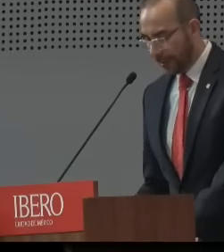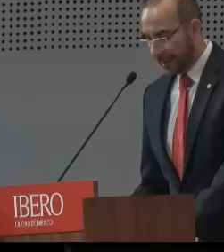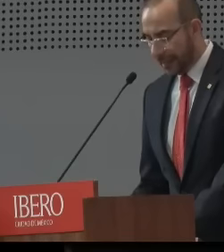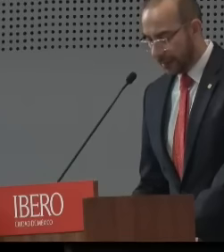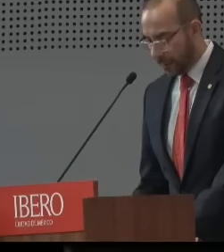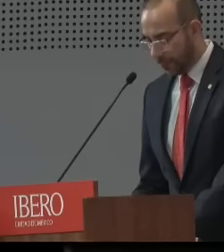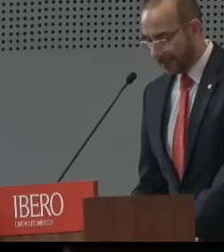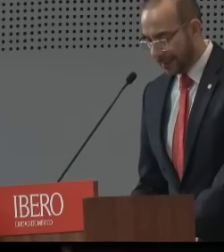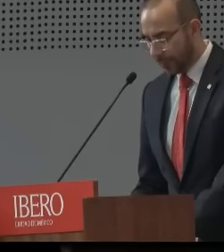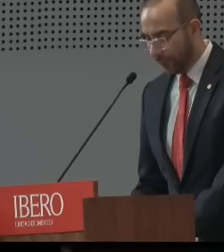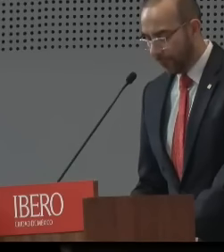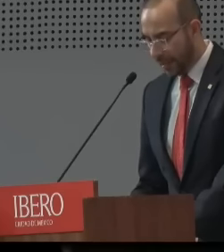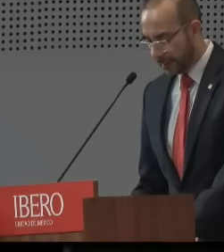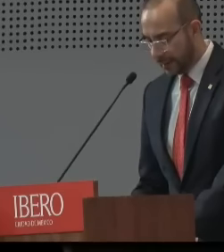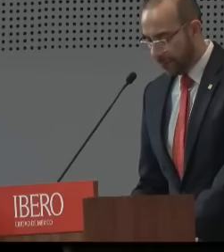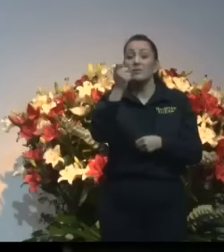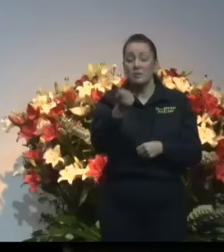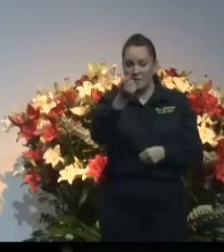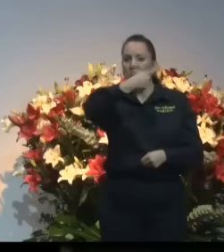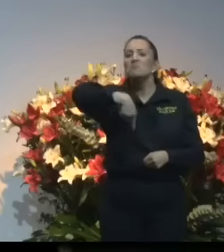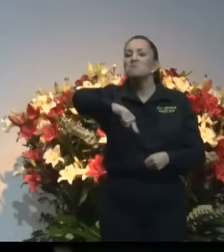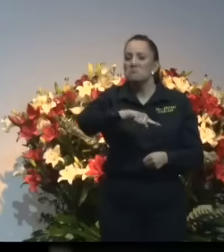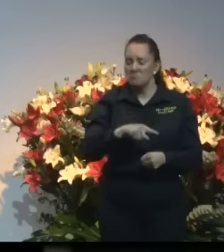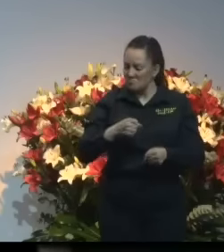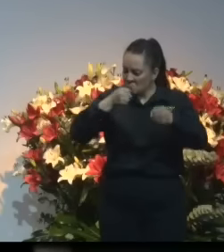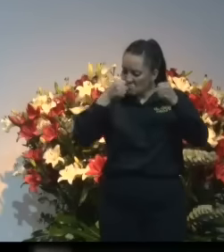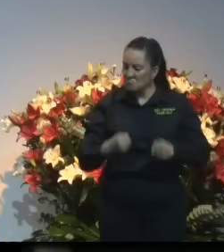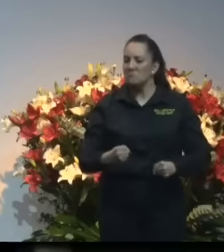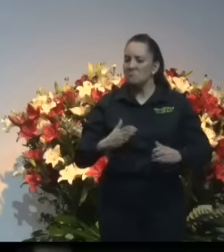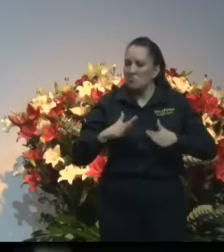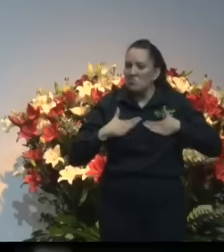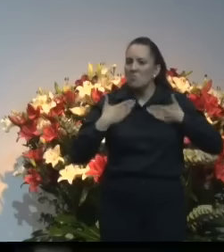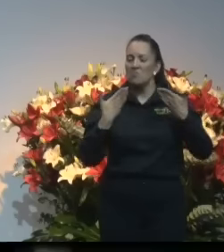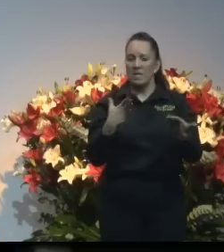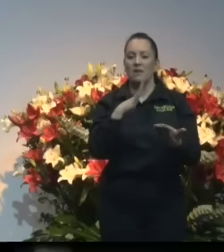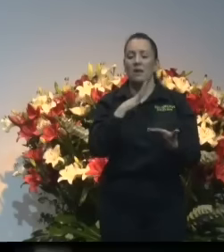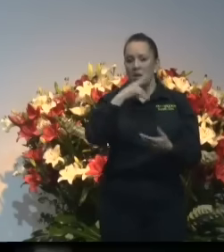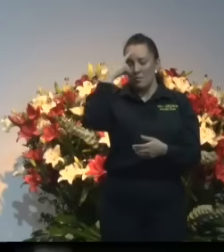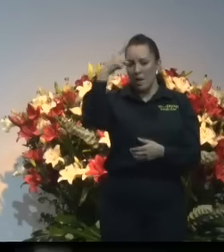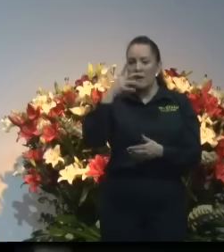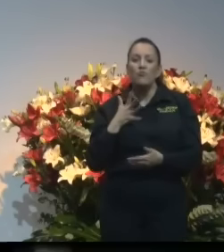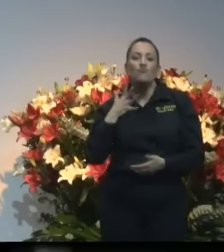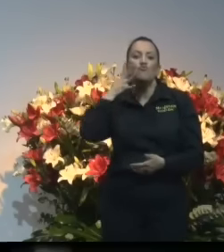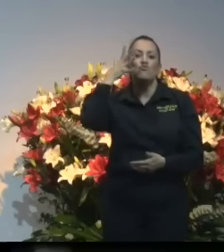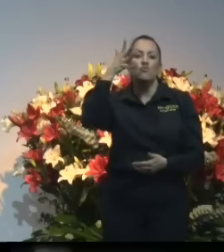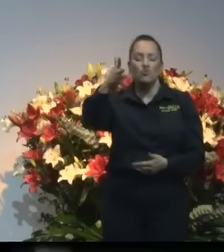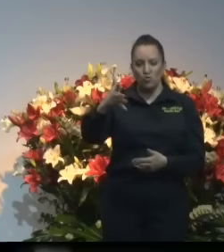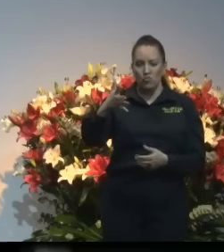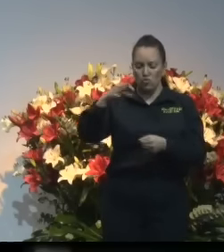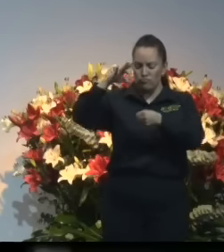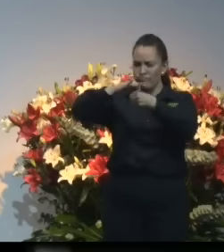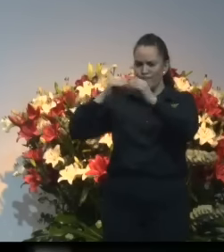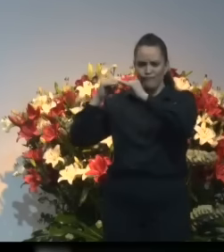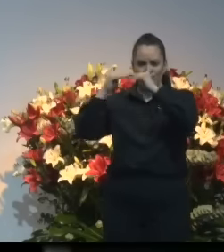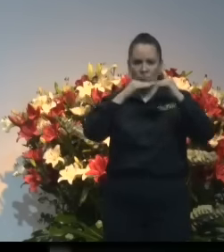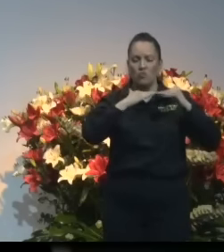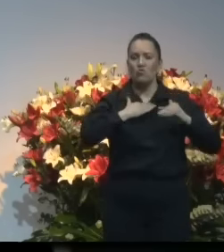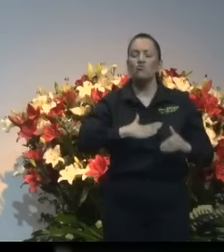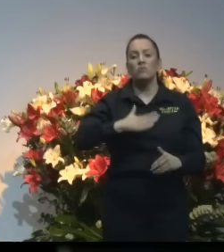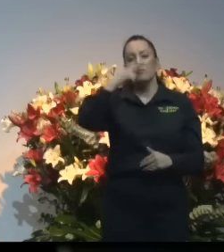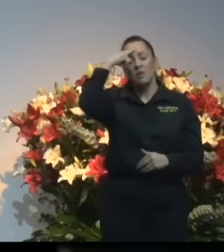es refrendar nuestra confianza en un futuro democrático para México. El día de